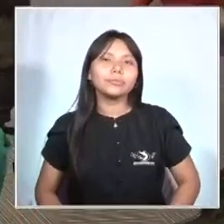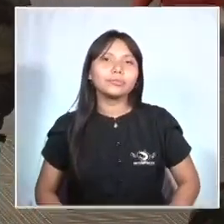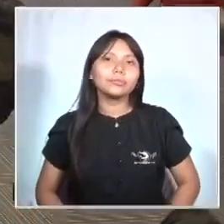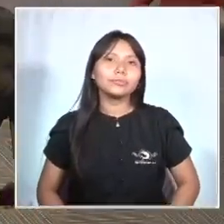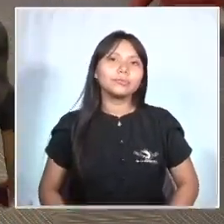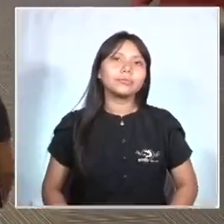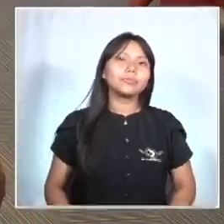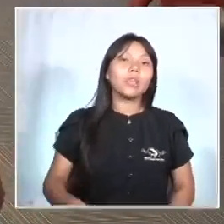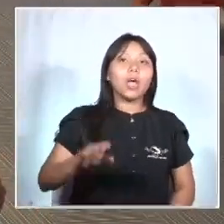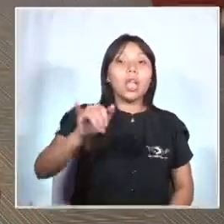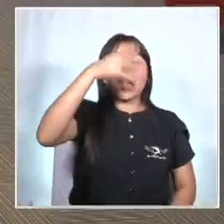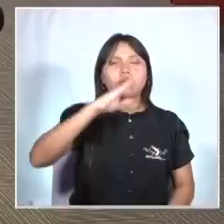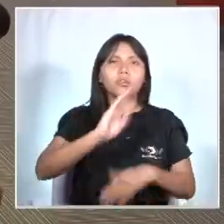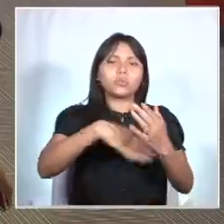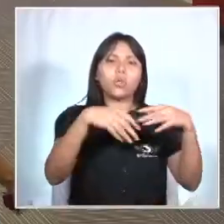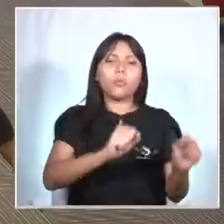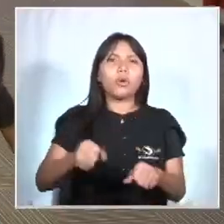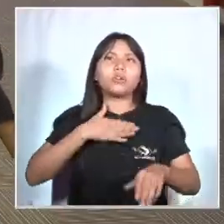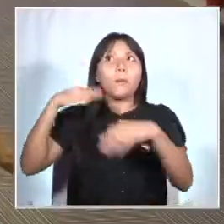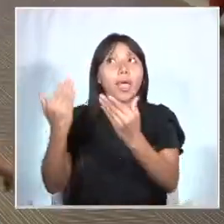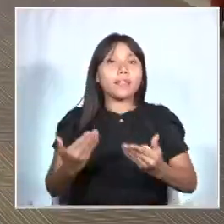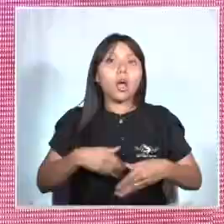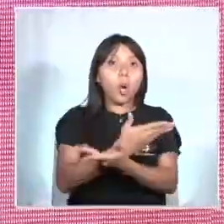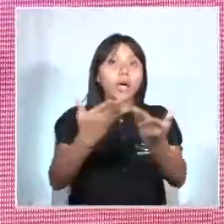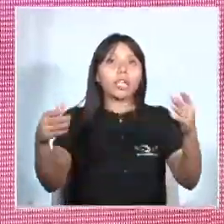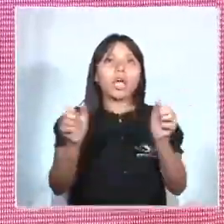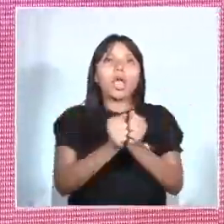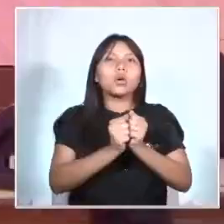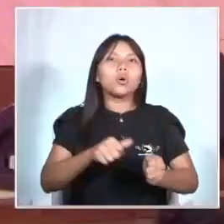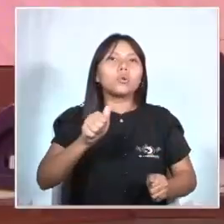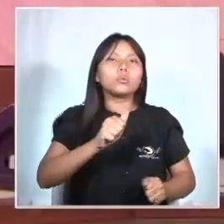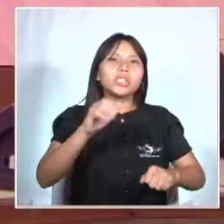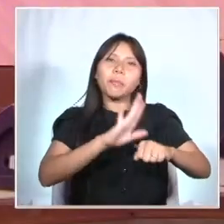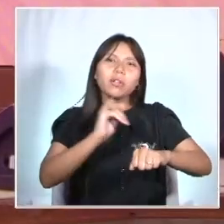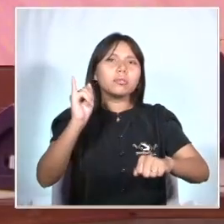El Dios Todopoderoso me trajo acá con una asignación.